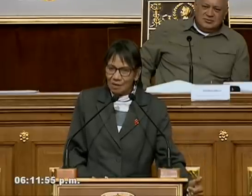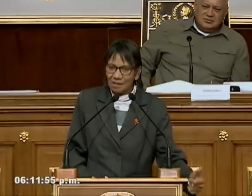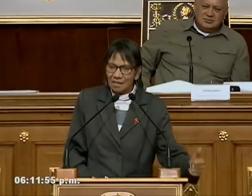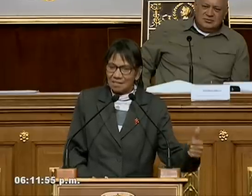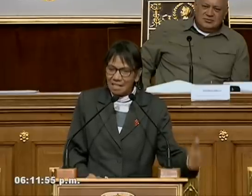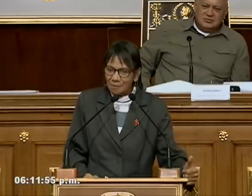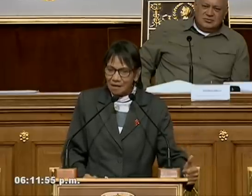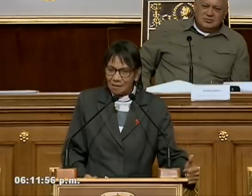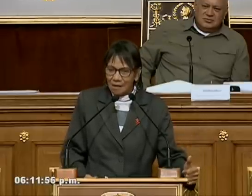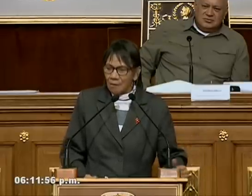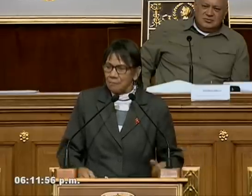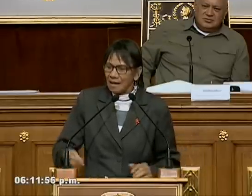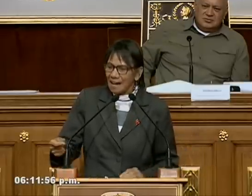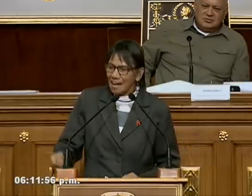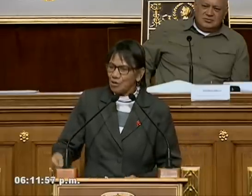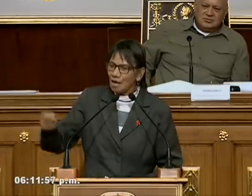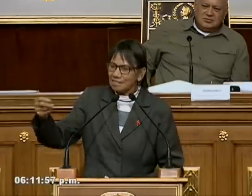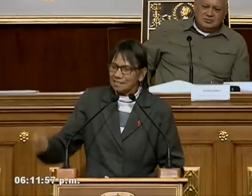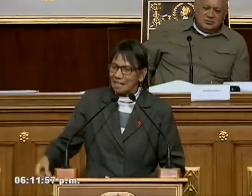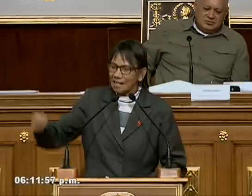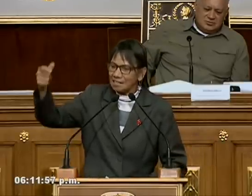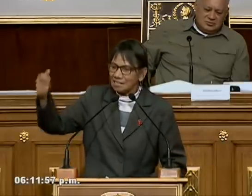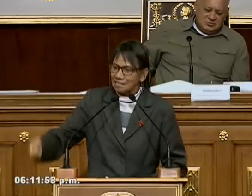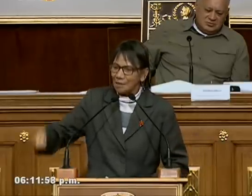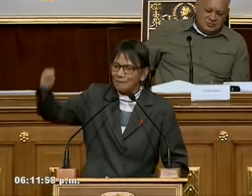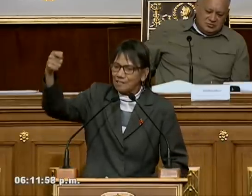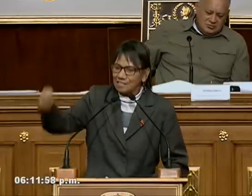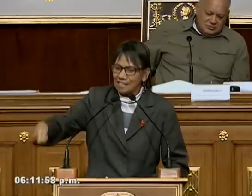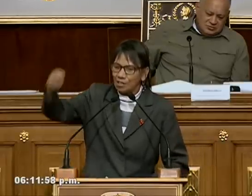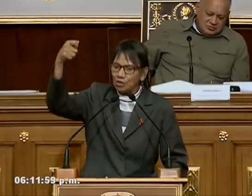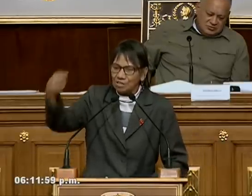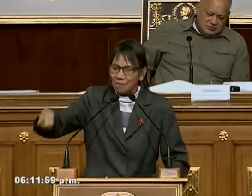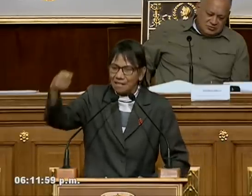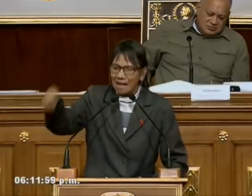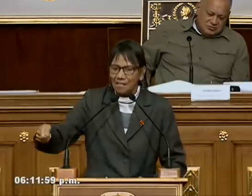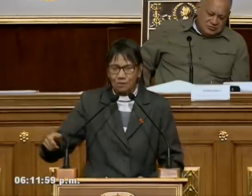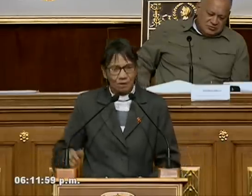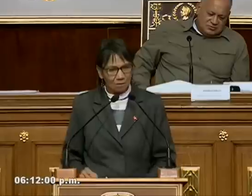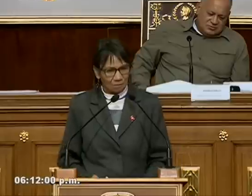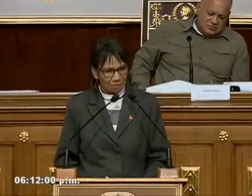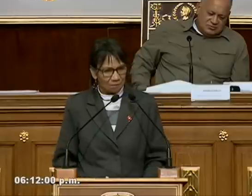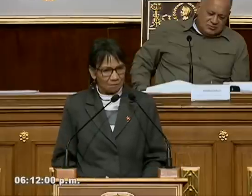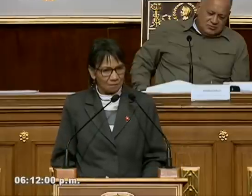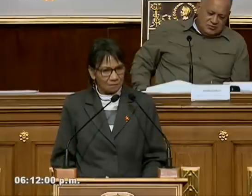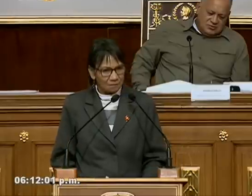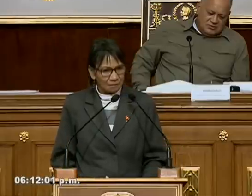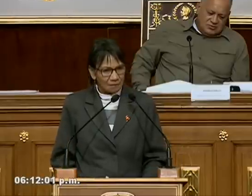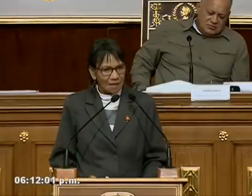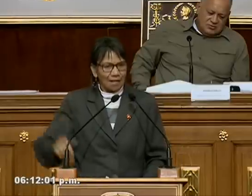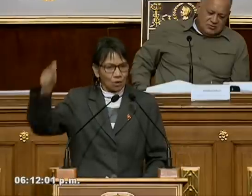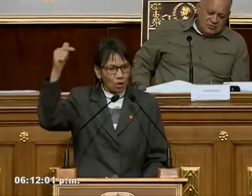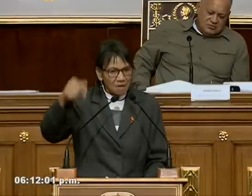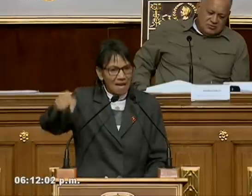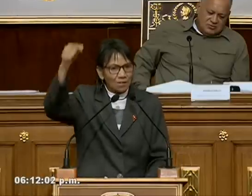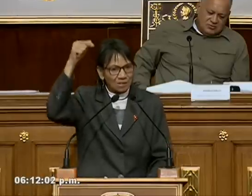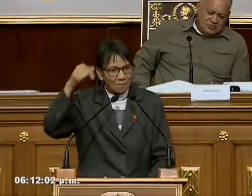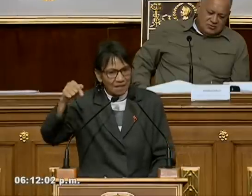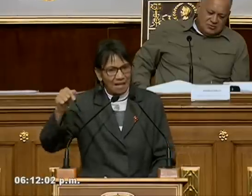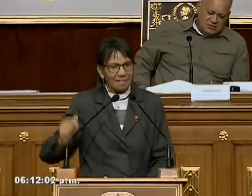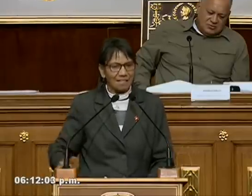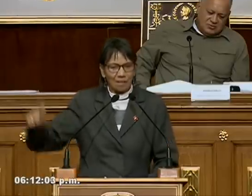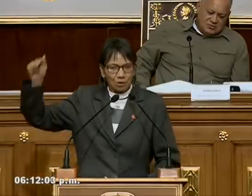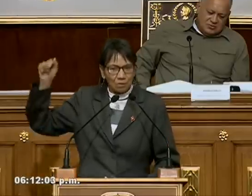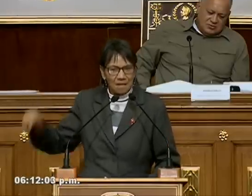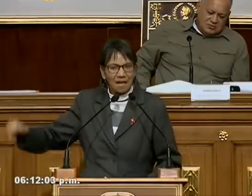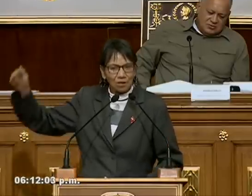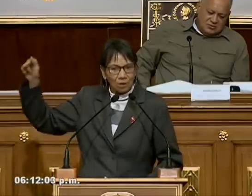no sirven para ellos aceptar el sistema financiero norteamericano. la economía